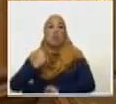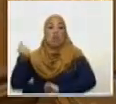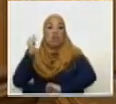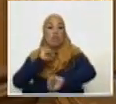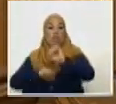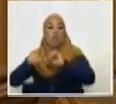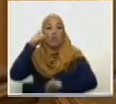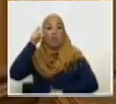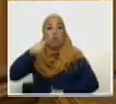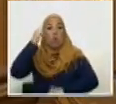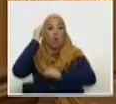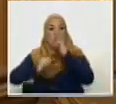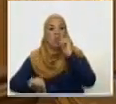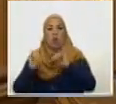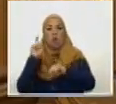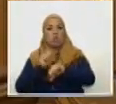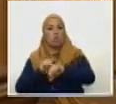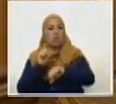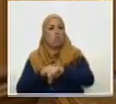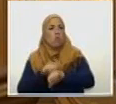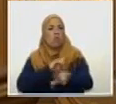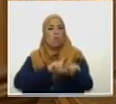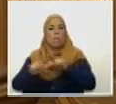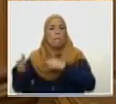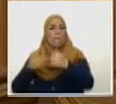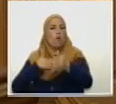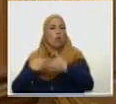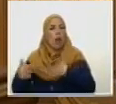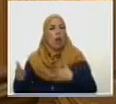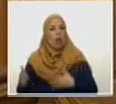defenderlo hasta el último momento.